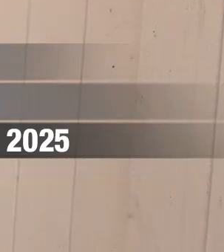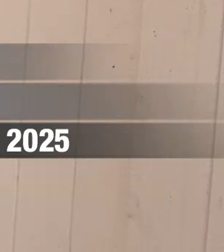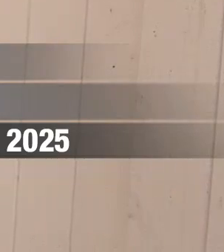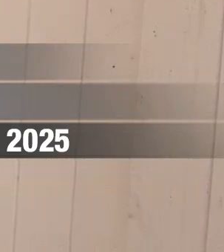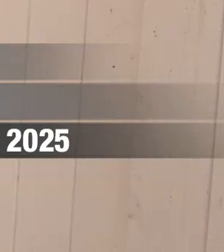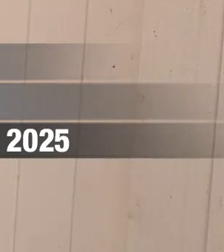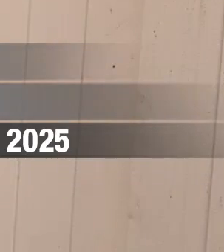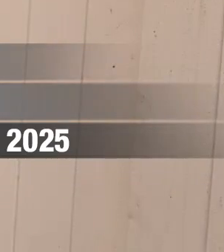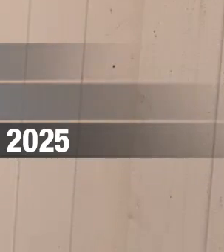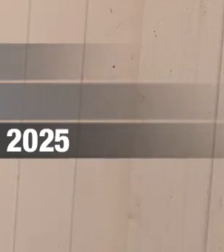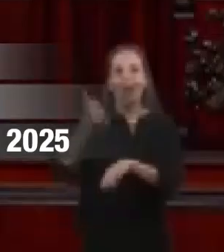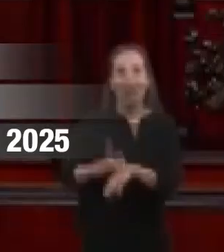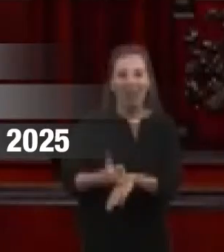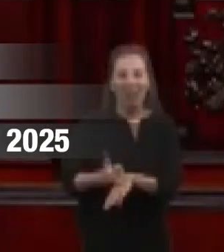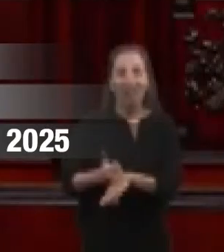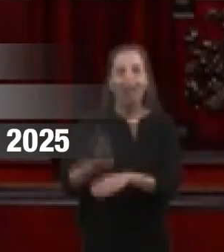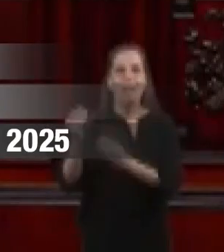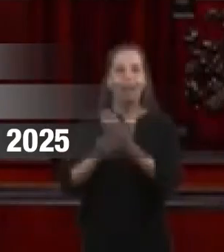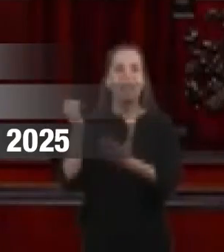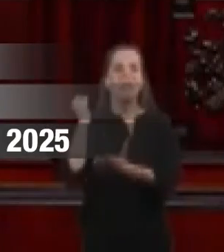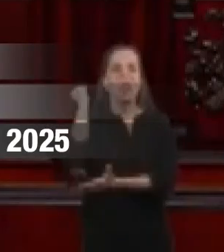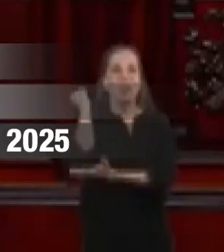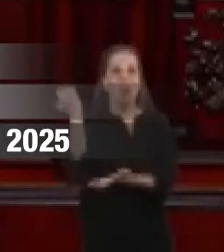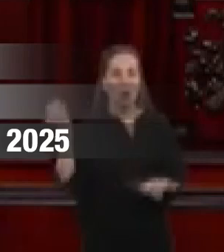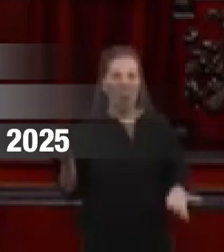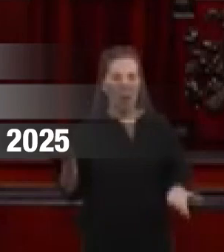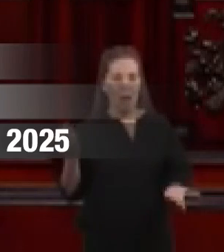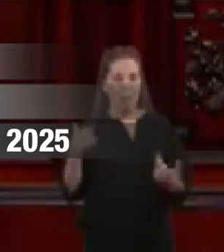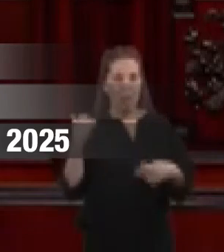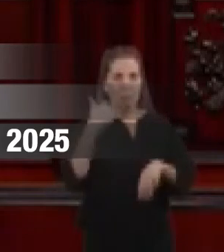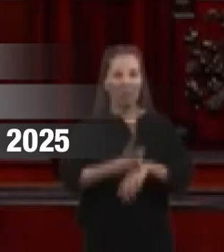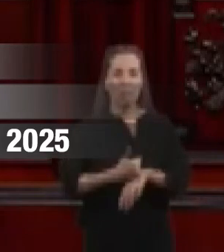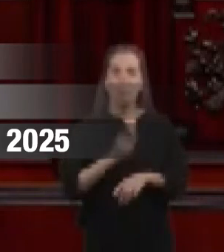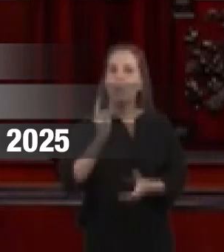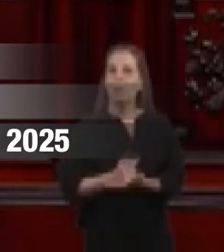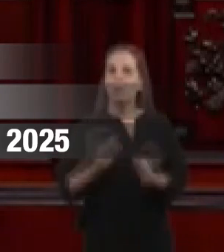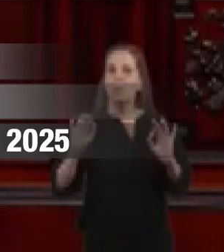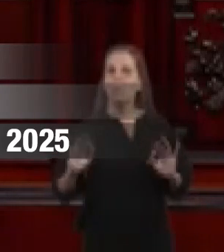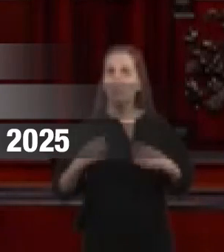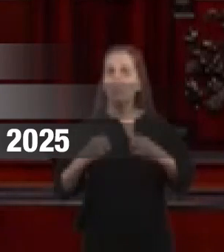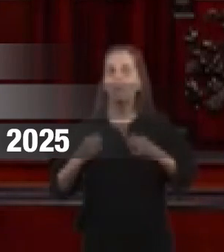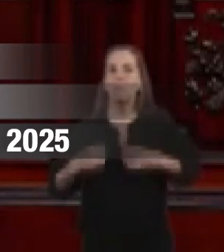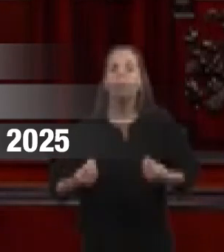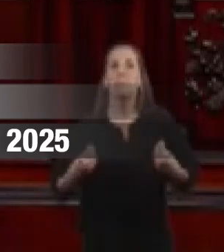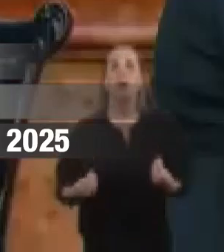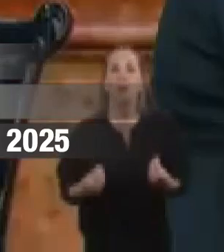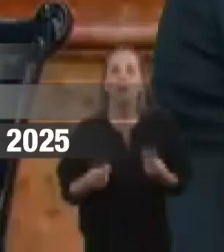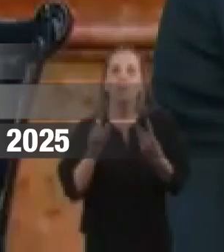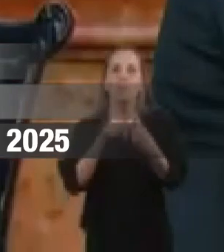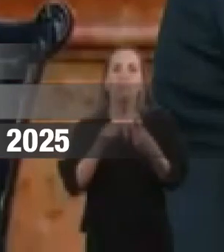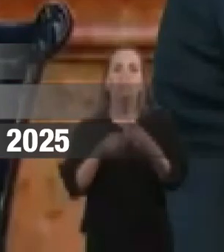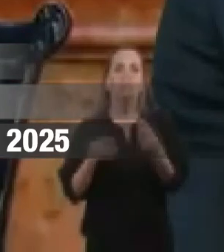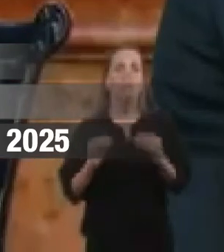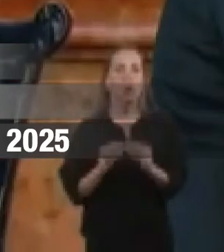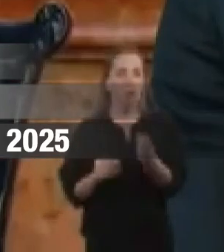provincia de tucumán las que están planificadas las que están firmadas con el gobierno nacional por lo menos que se puedan llevar adelante Usted estima que se aprobará